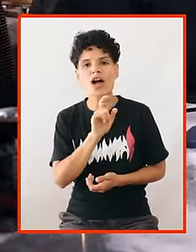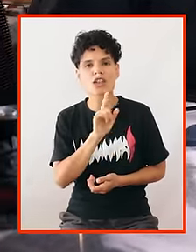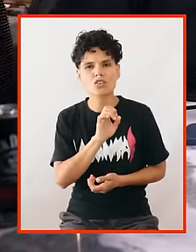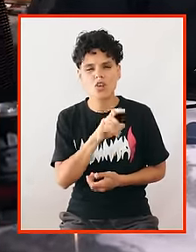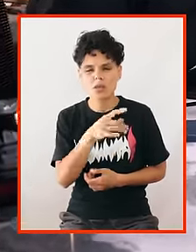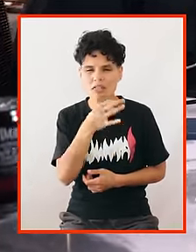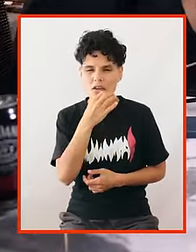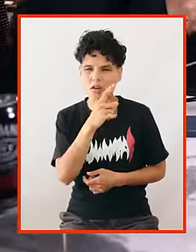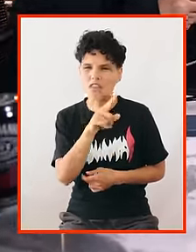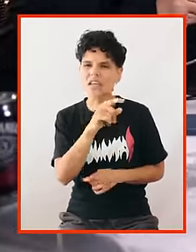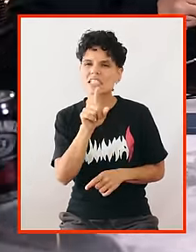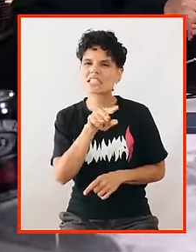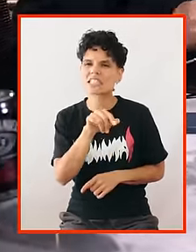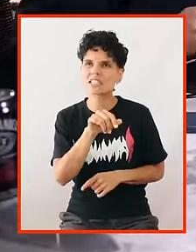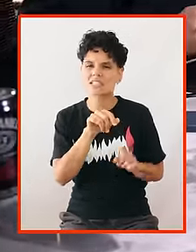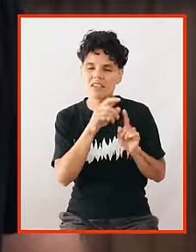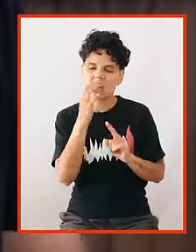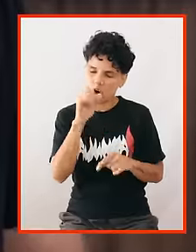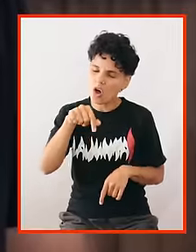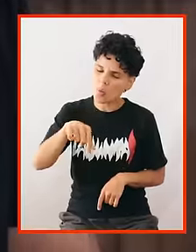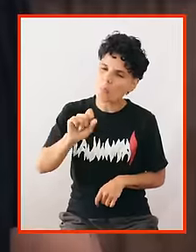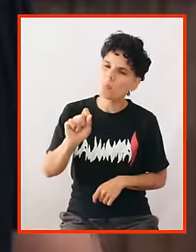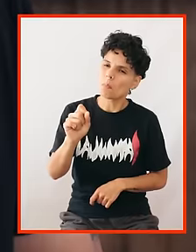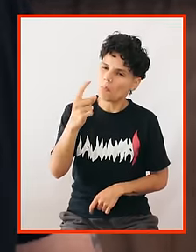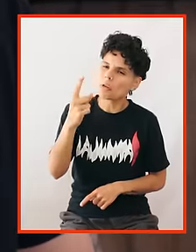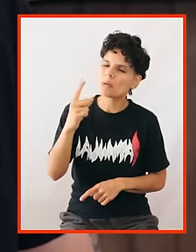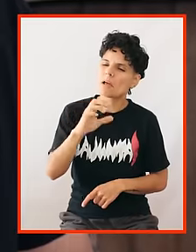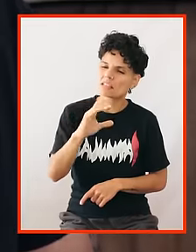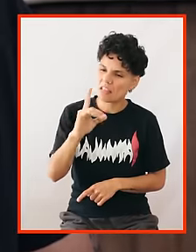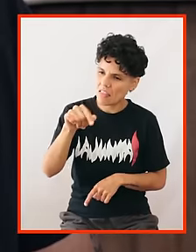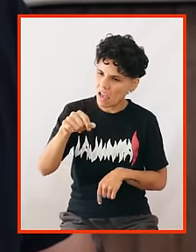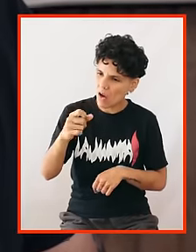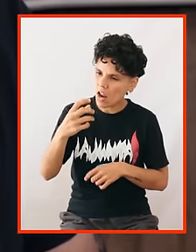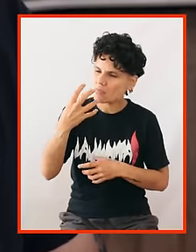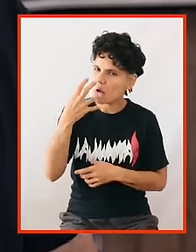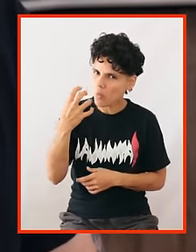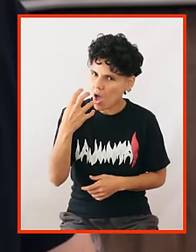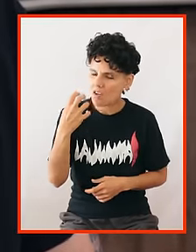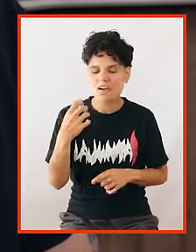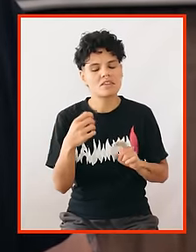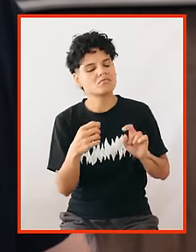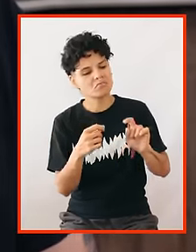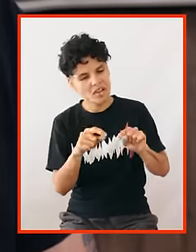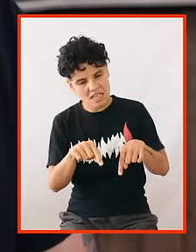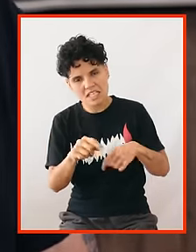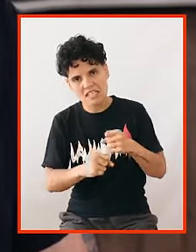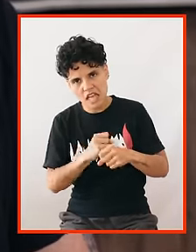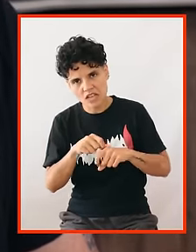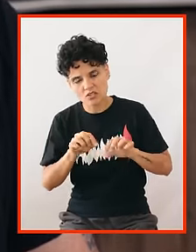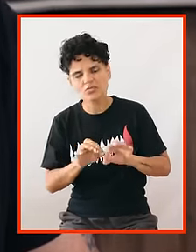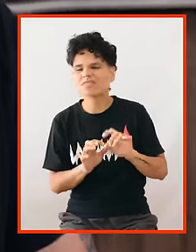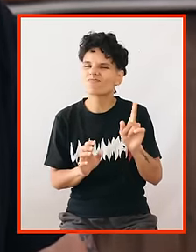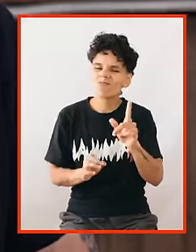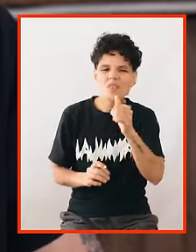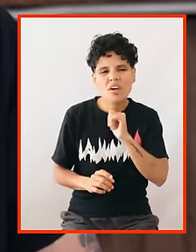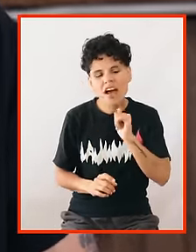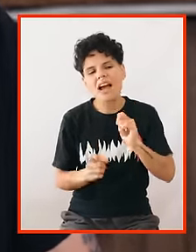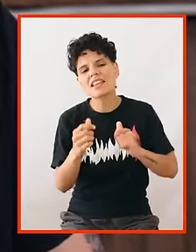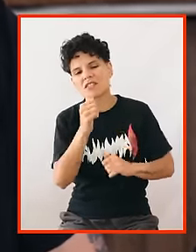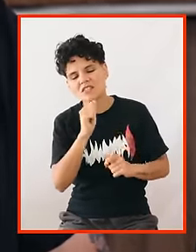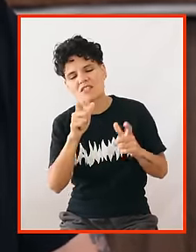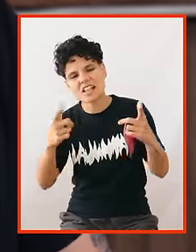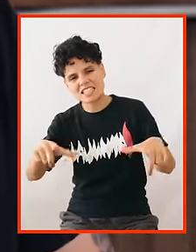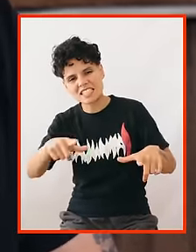creo que este año vamos a estar grabando ya nuestro primer disco. Y todos como que, pucha, no, yo creo que nos vamos a parar un poco más, hay que encontrar una sala de ensayo, tenemos que